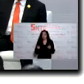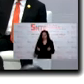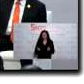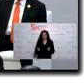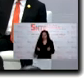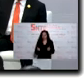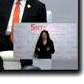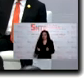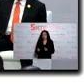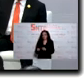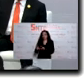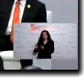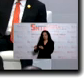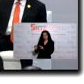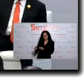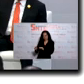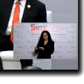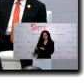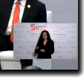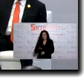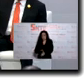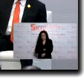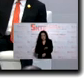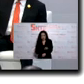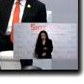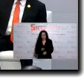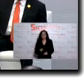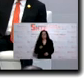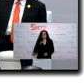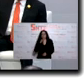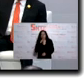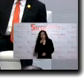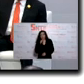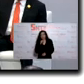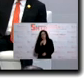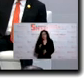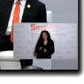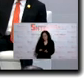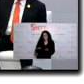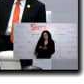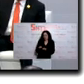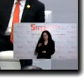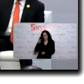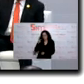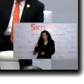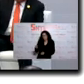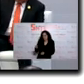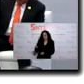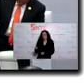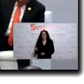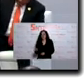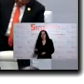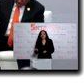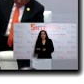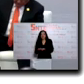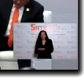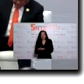doble vinculación. Fíjense que es en este espacio emocional donde aparece todo el tema de los